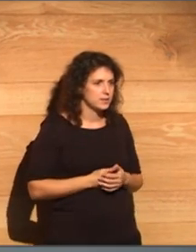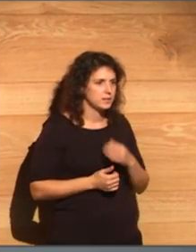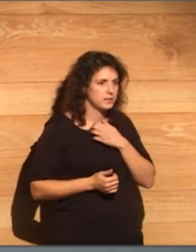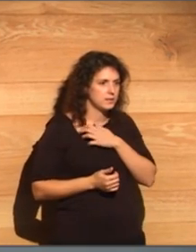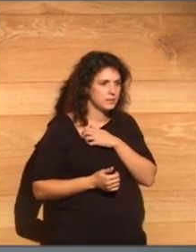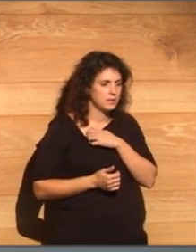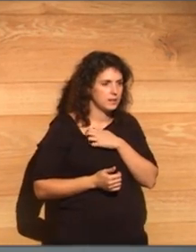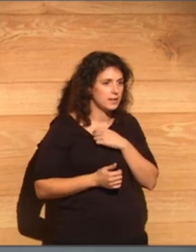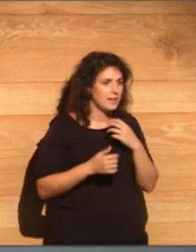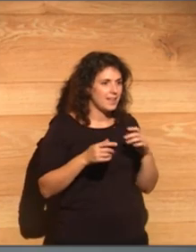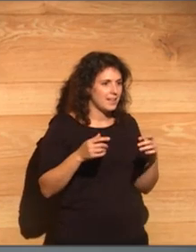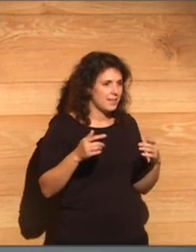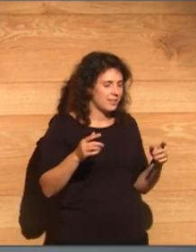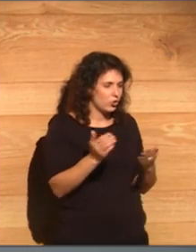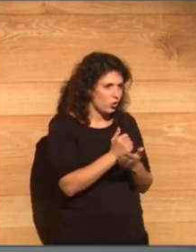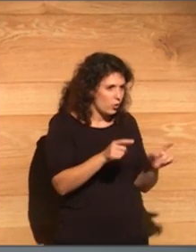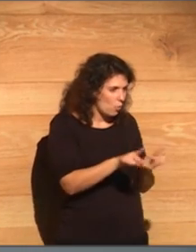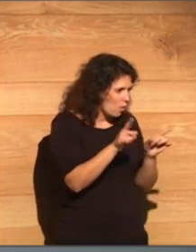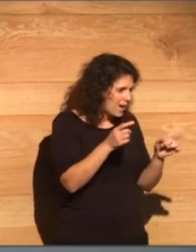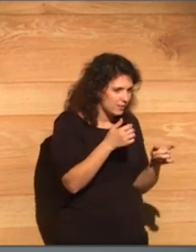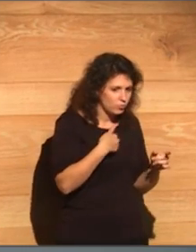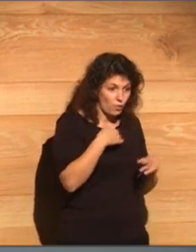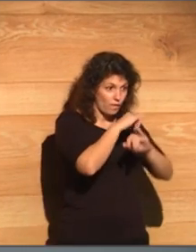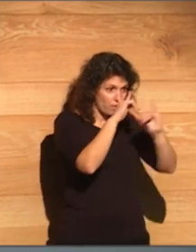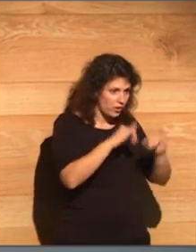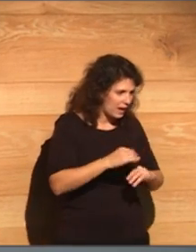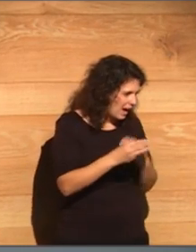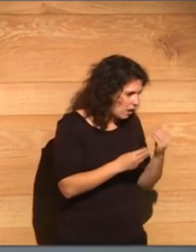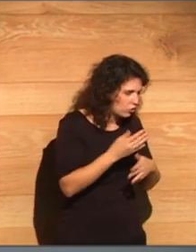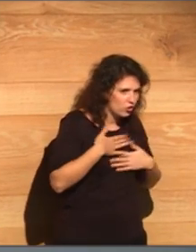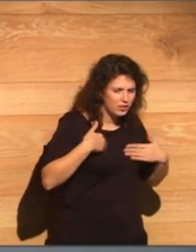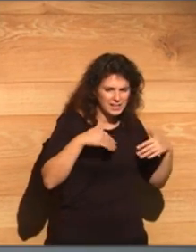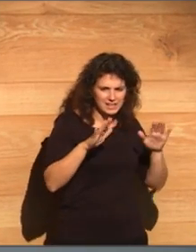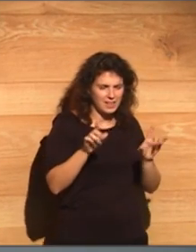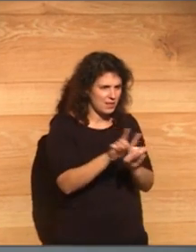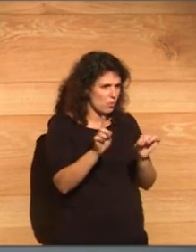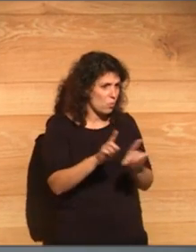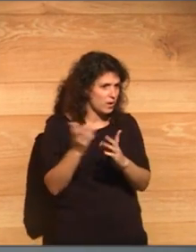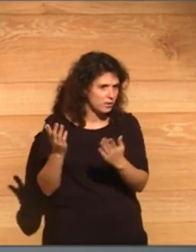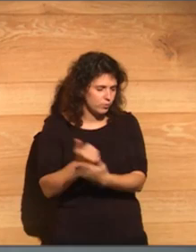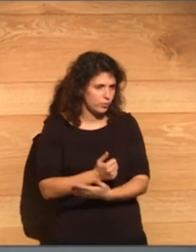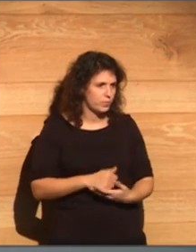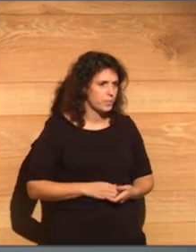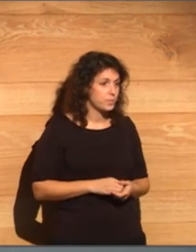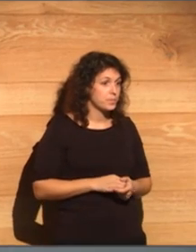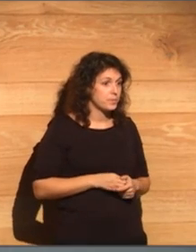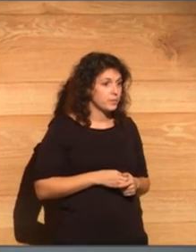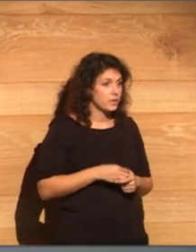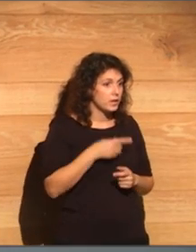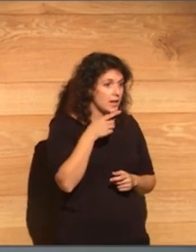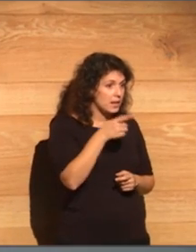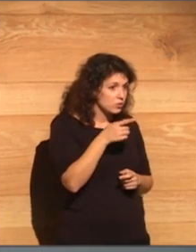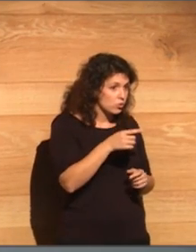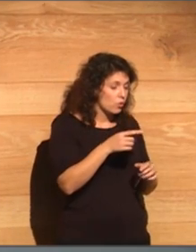de vivir. O sea, da todo igual por ser feliz, da igual, hago lo que sea. Está maravilloso. Nada me arredra, nada. Yo creo que en ese sí que